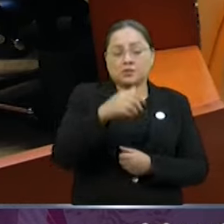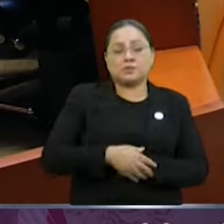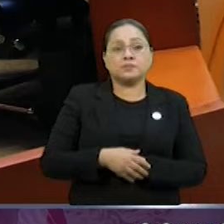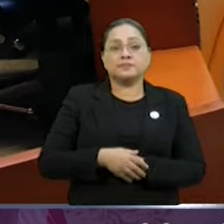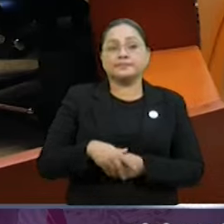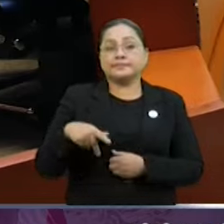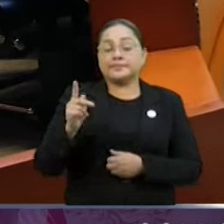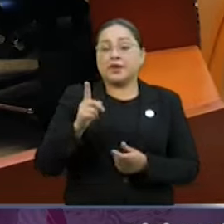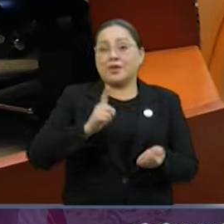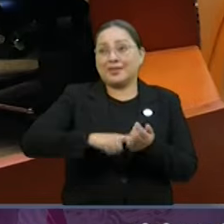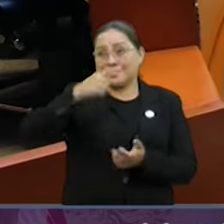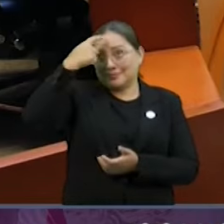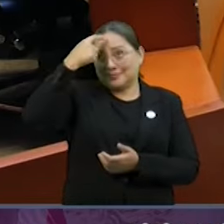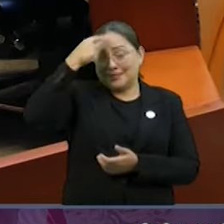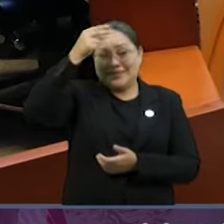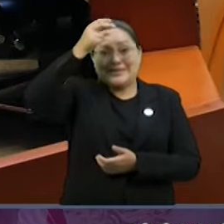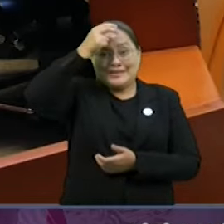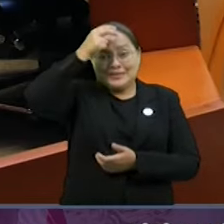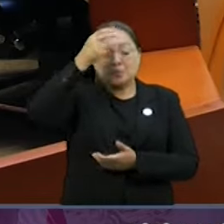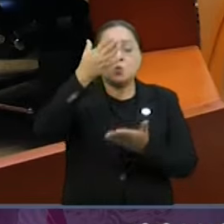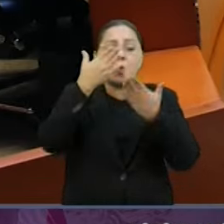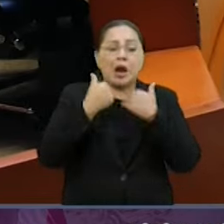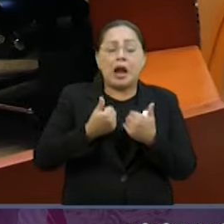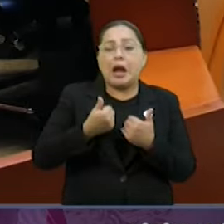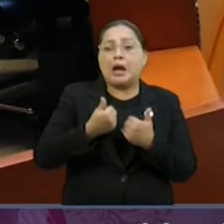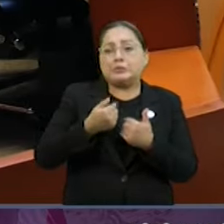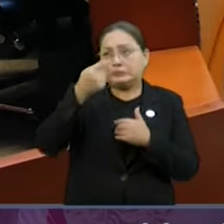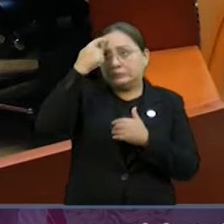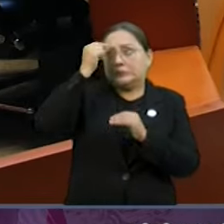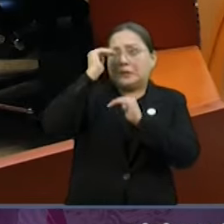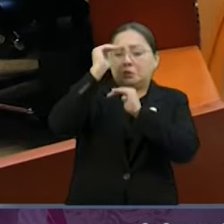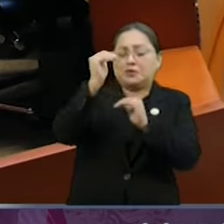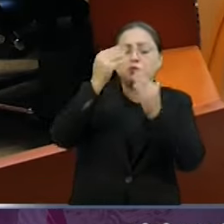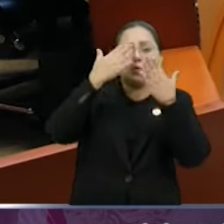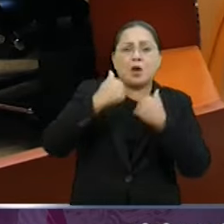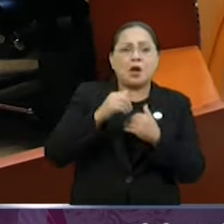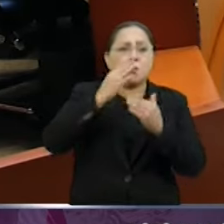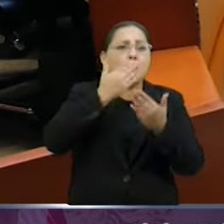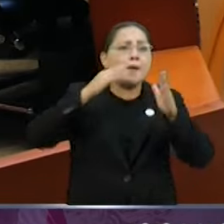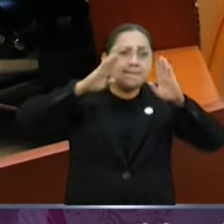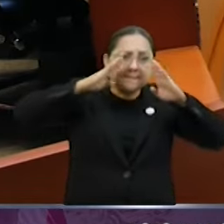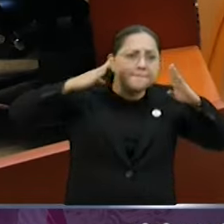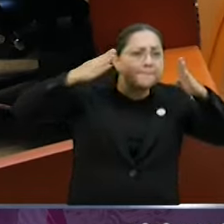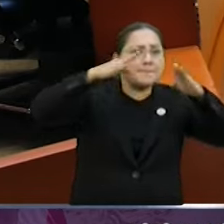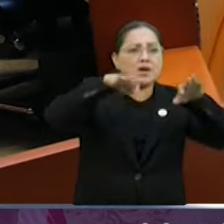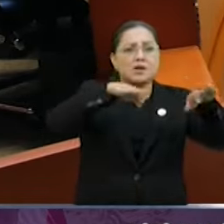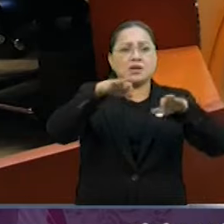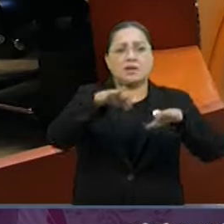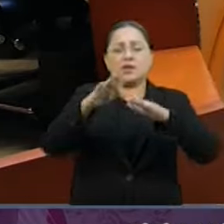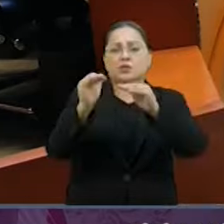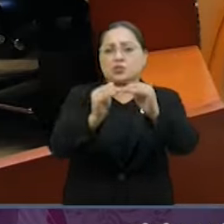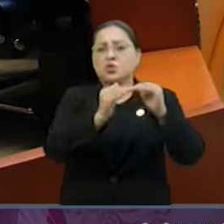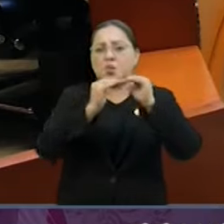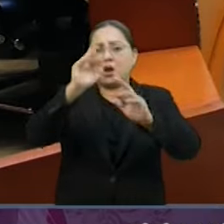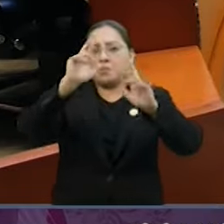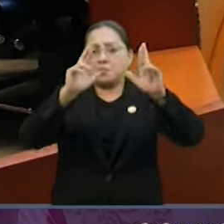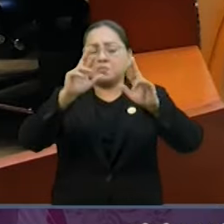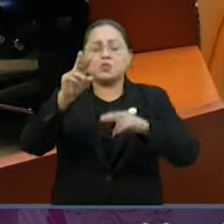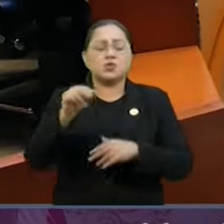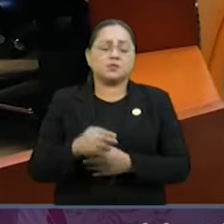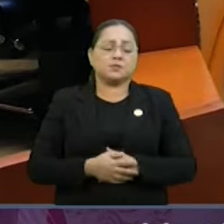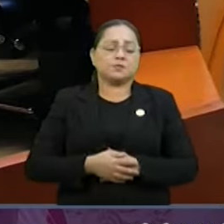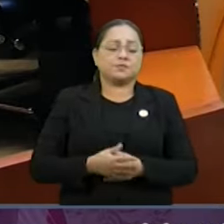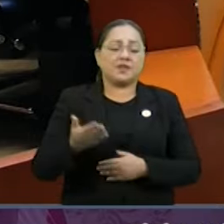tienen esa madurez política y mucho menos tienen esa vocación democrática. Pero al igual que lo hicimos